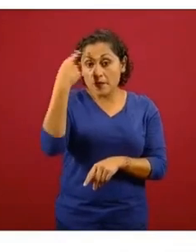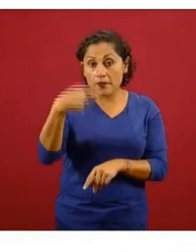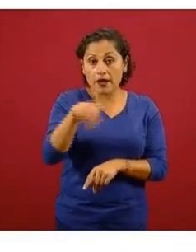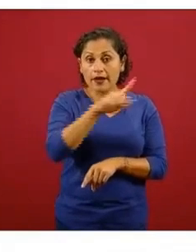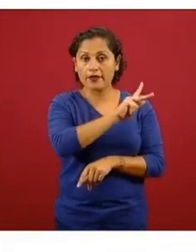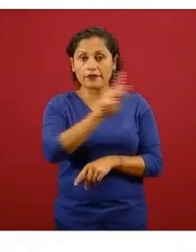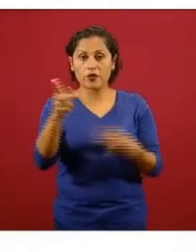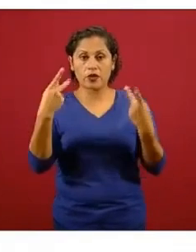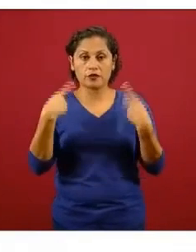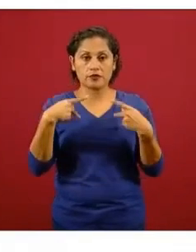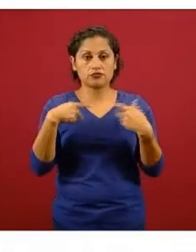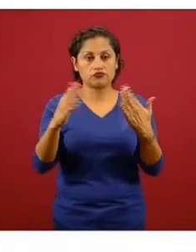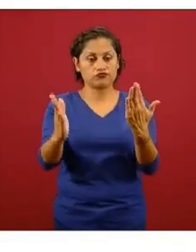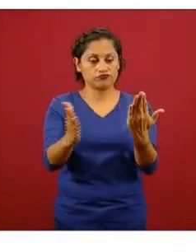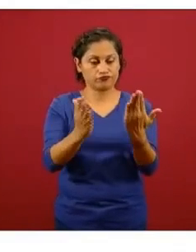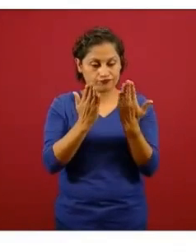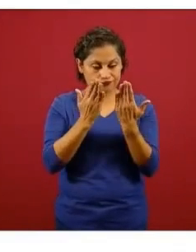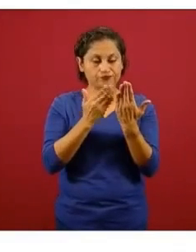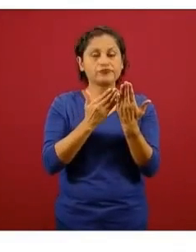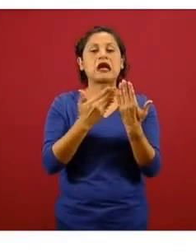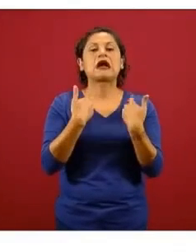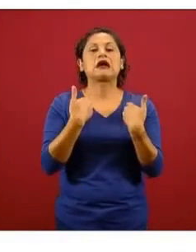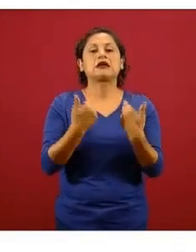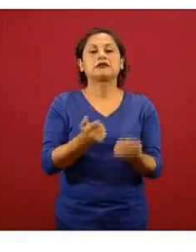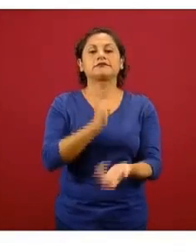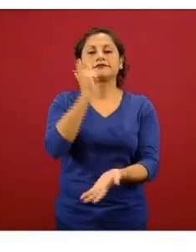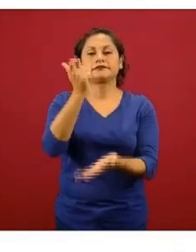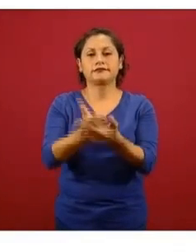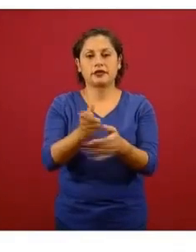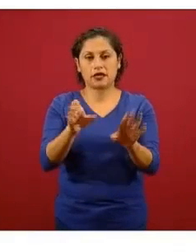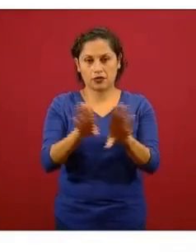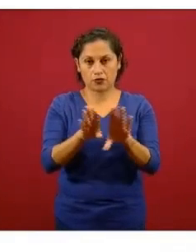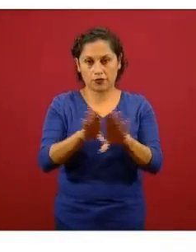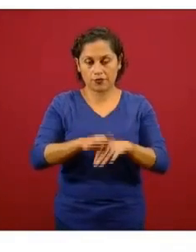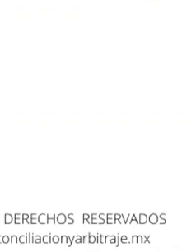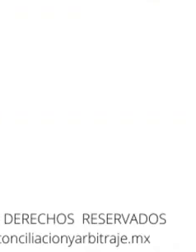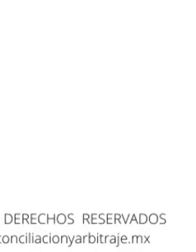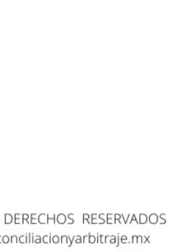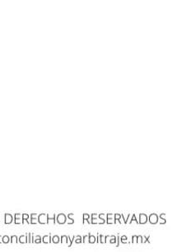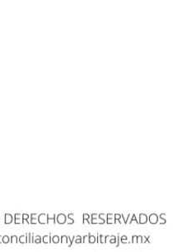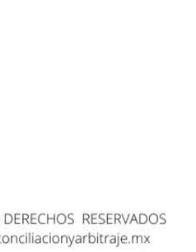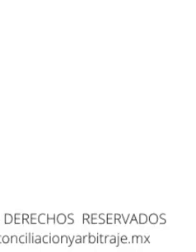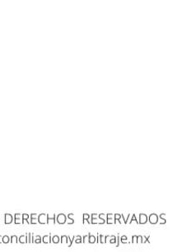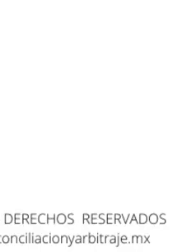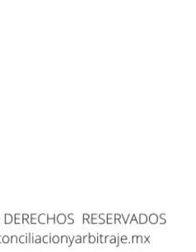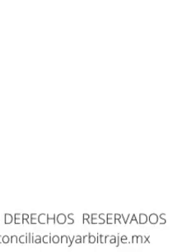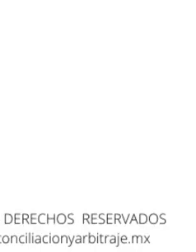pueda conocer y lo pueda seguir con de manera